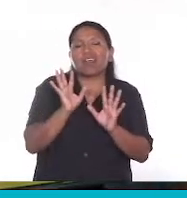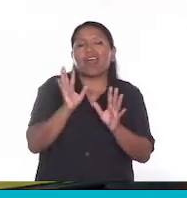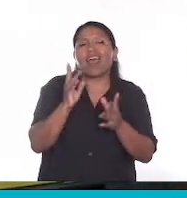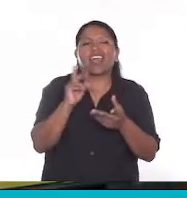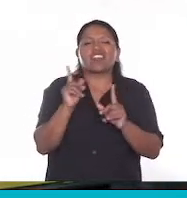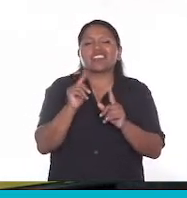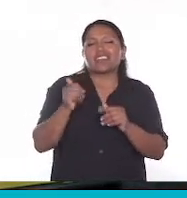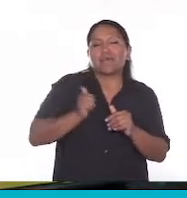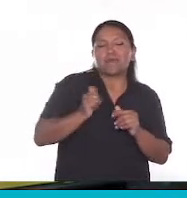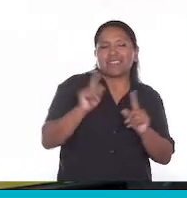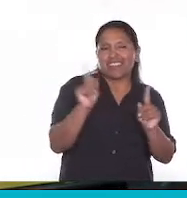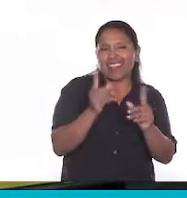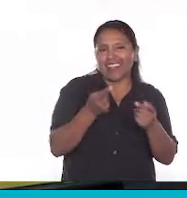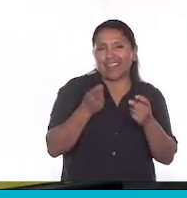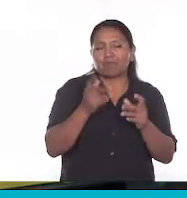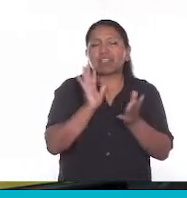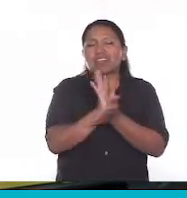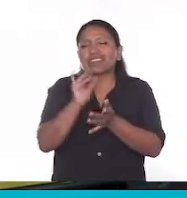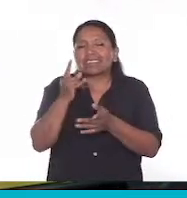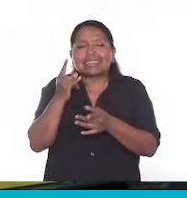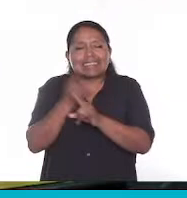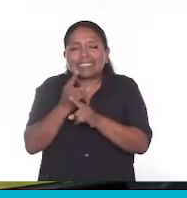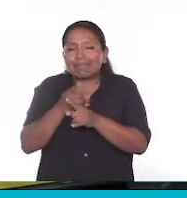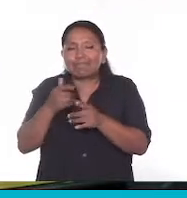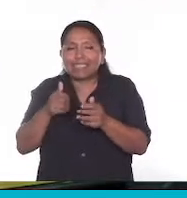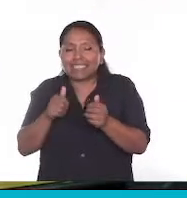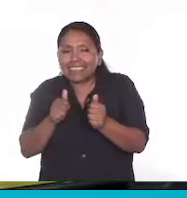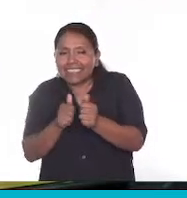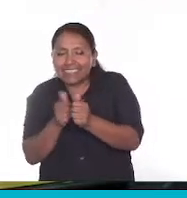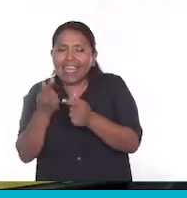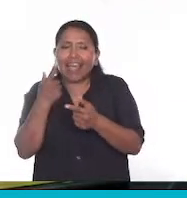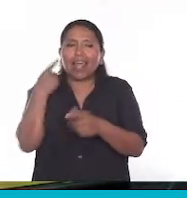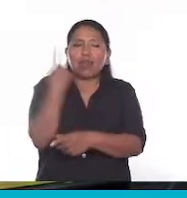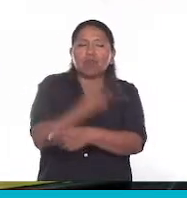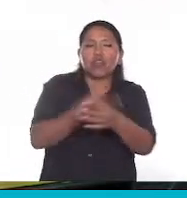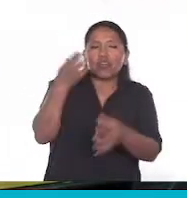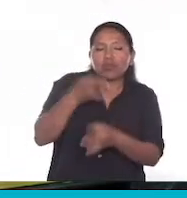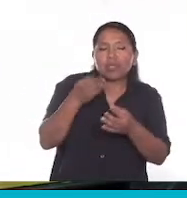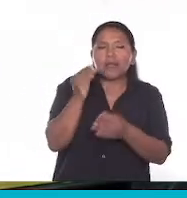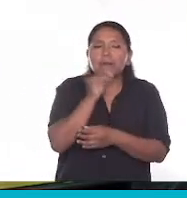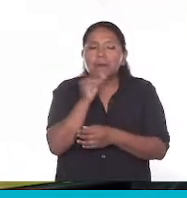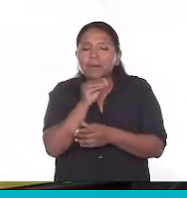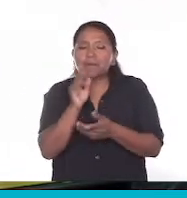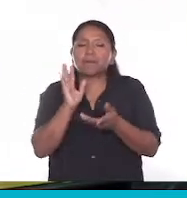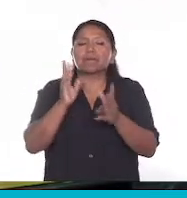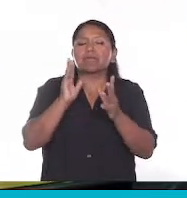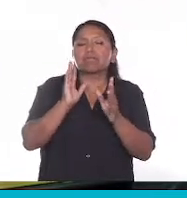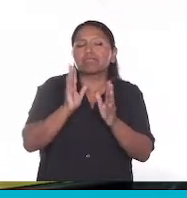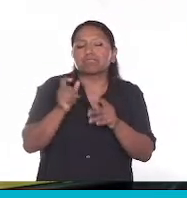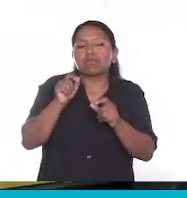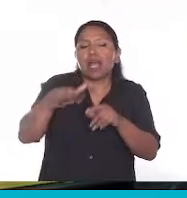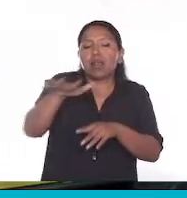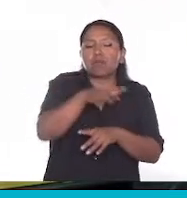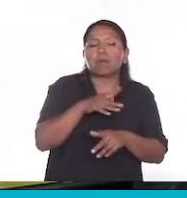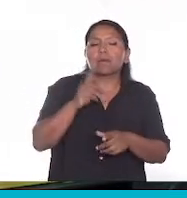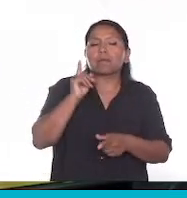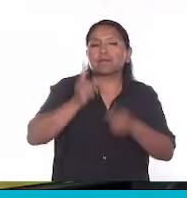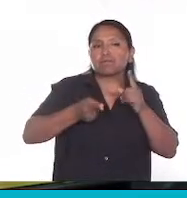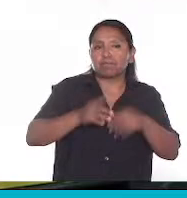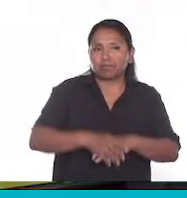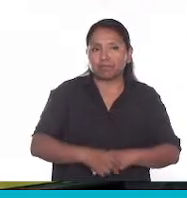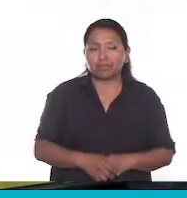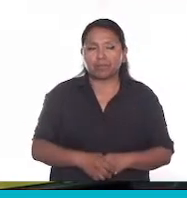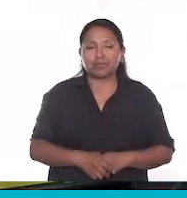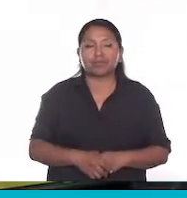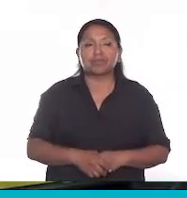Fuerzas Armadas, pero siempre está la corporación judicial, el partido judicial tratando de disciplinar al pueblo, ¿no? Entonces